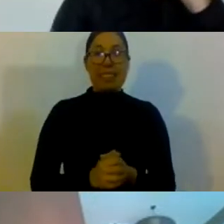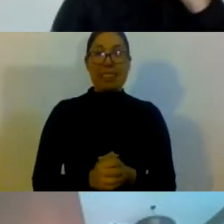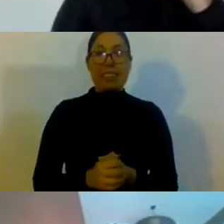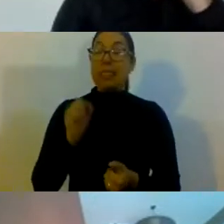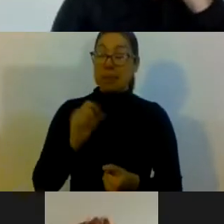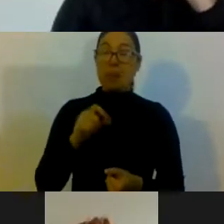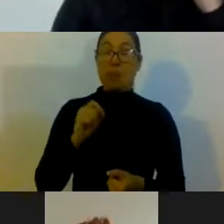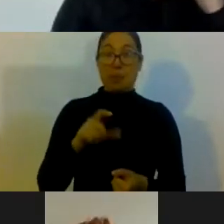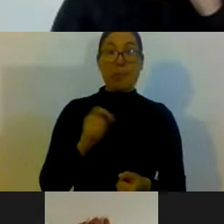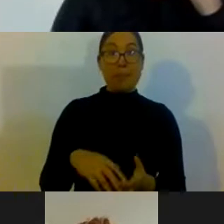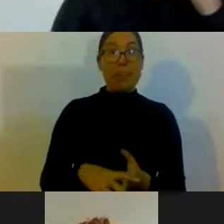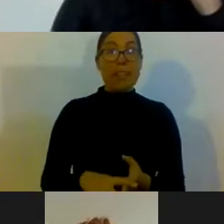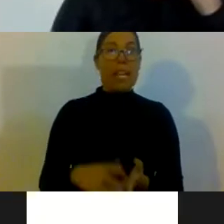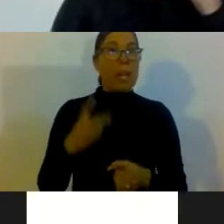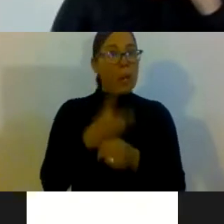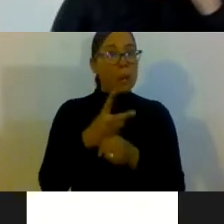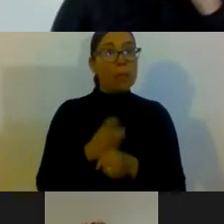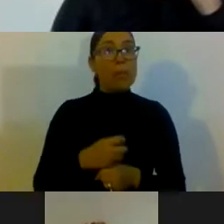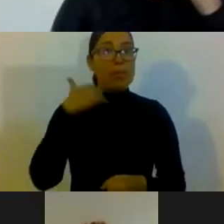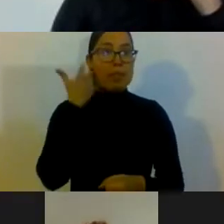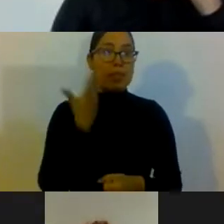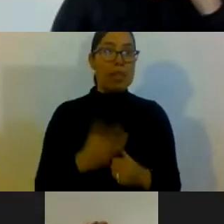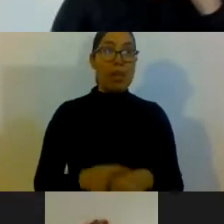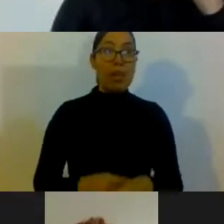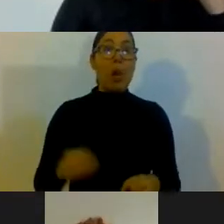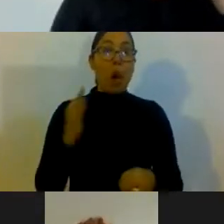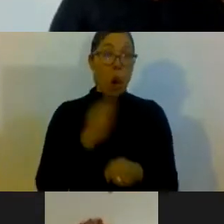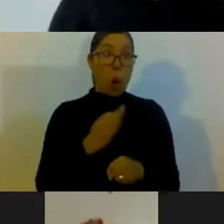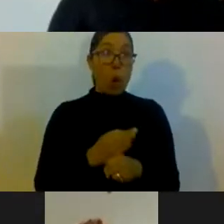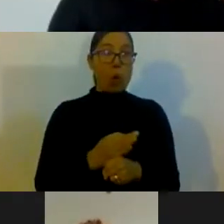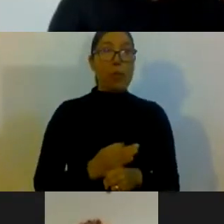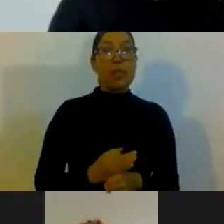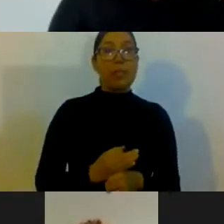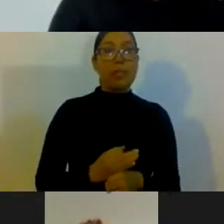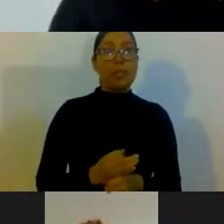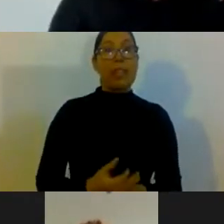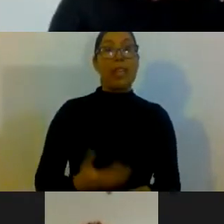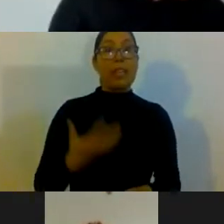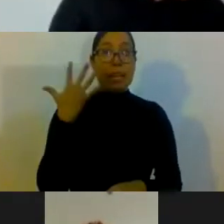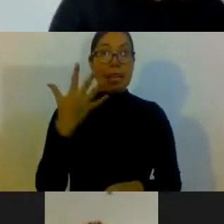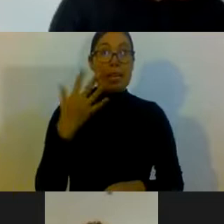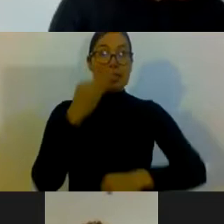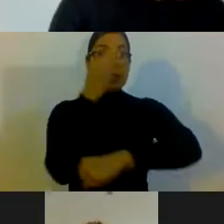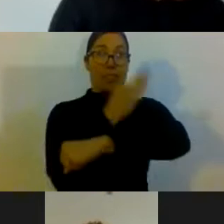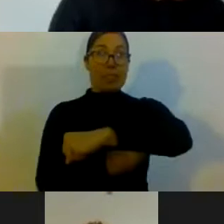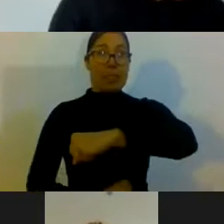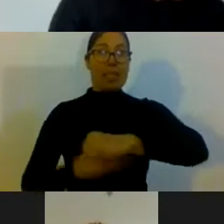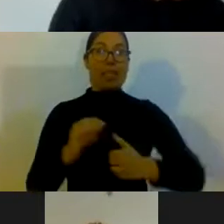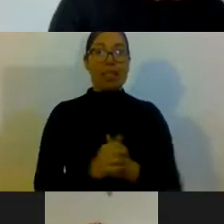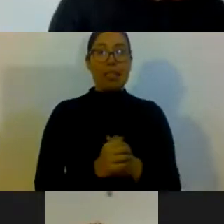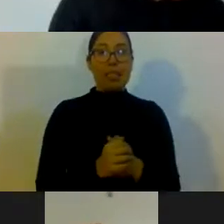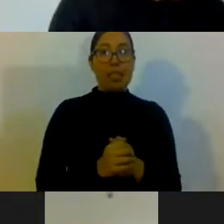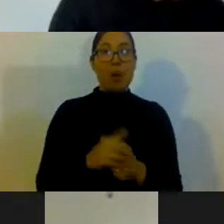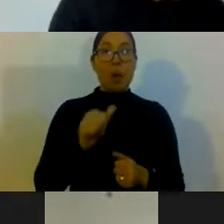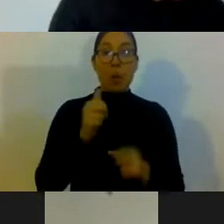tarde tenemos otra conferencia de igual manera con otra persona experta en el tema. Y la conferencia